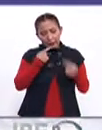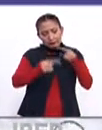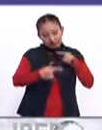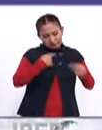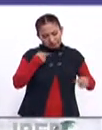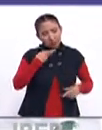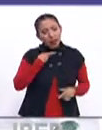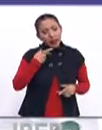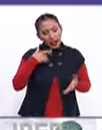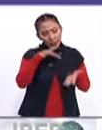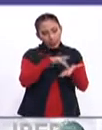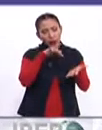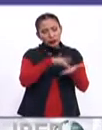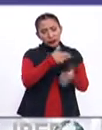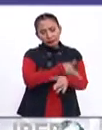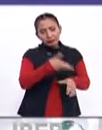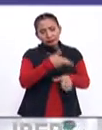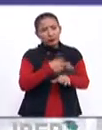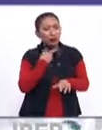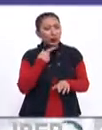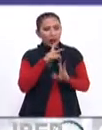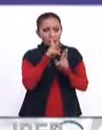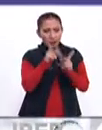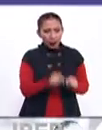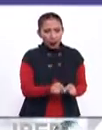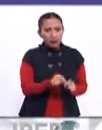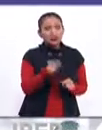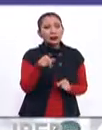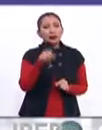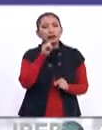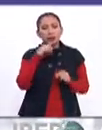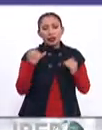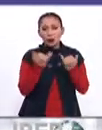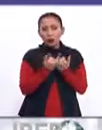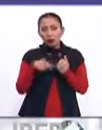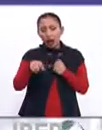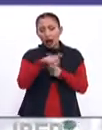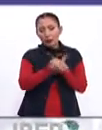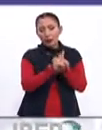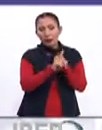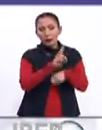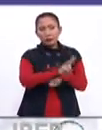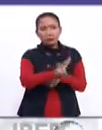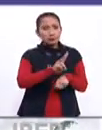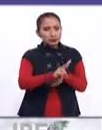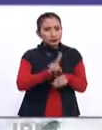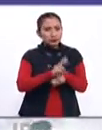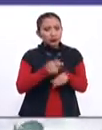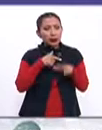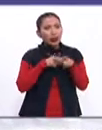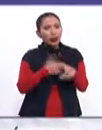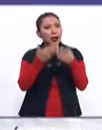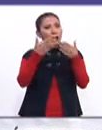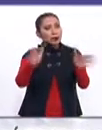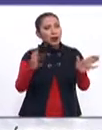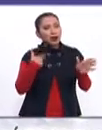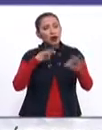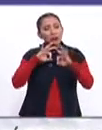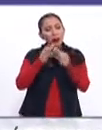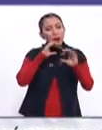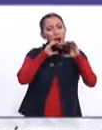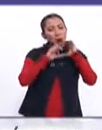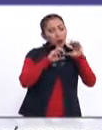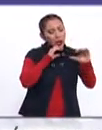y político en apoyo de una solución política pacífica y democrática a la crisis de Venezuela, manteniendo abiertos los canales